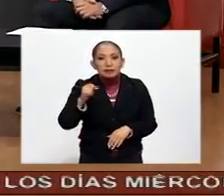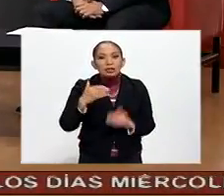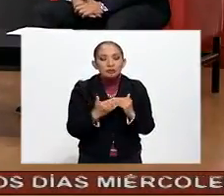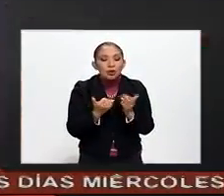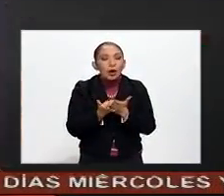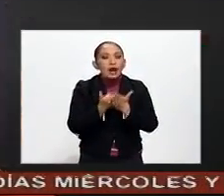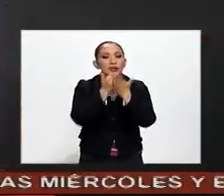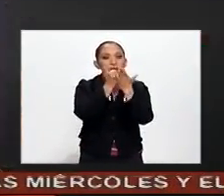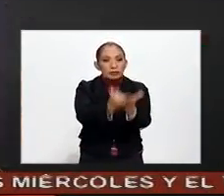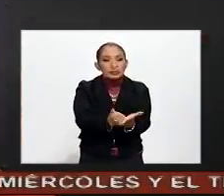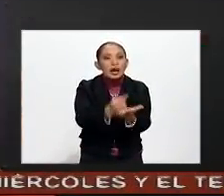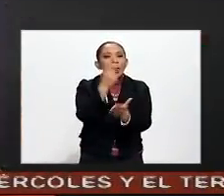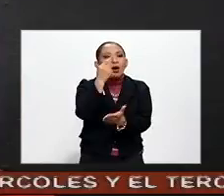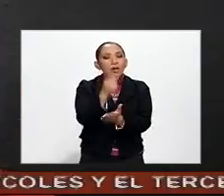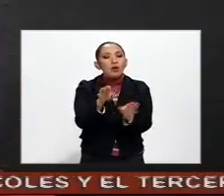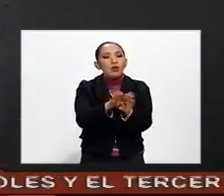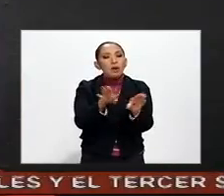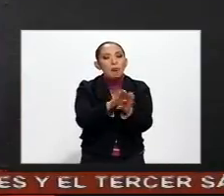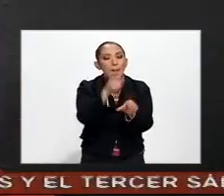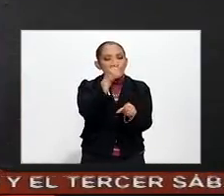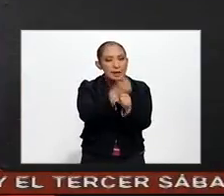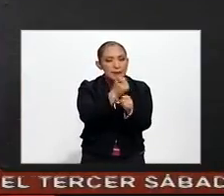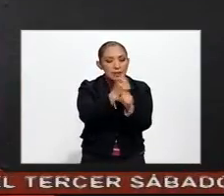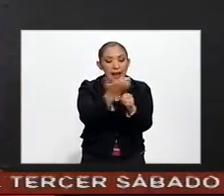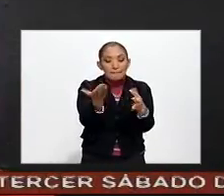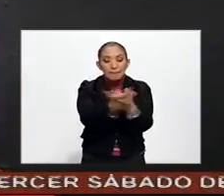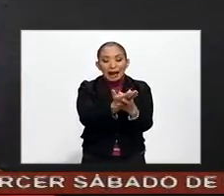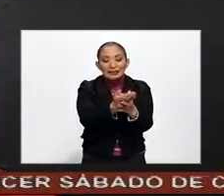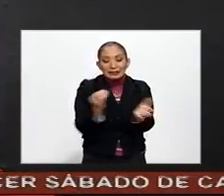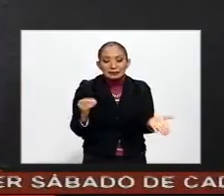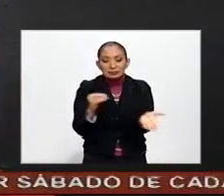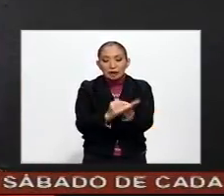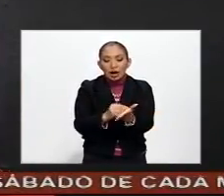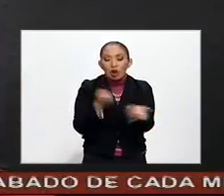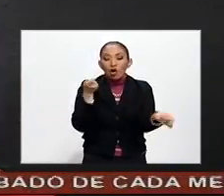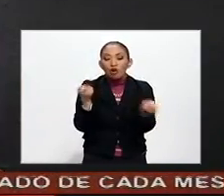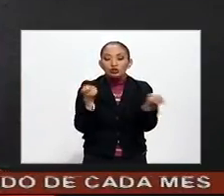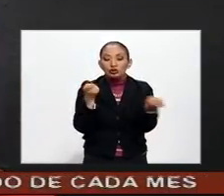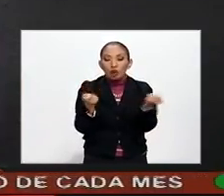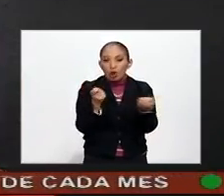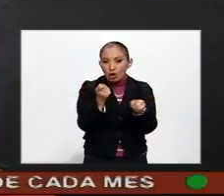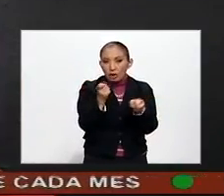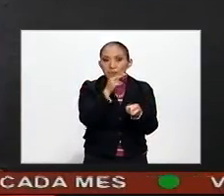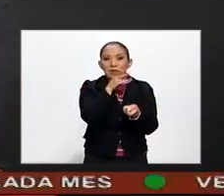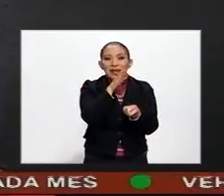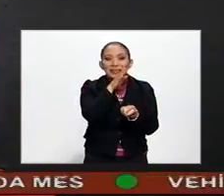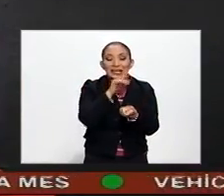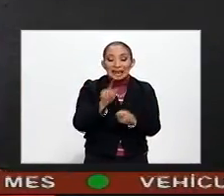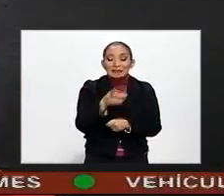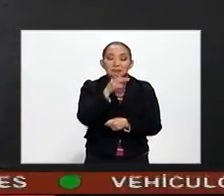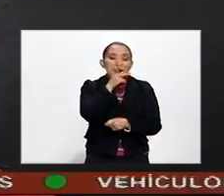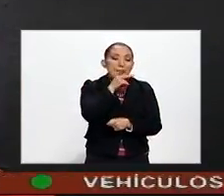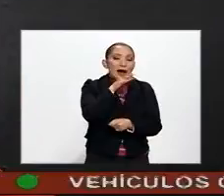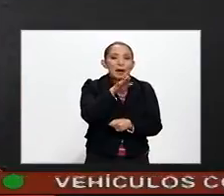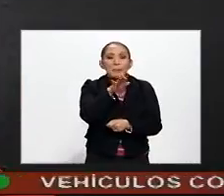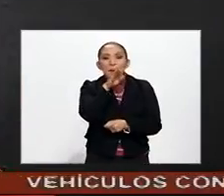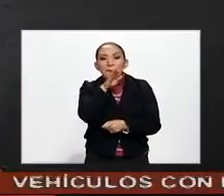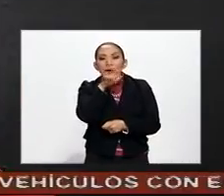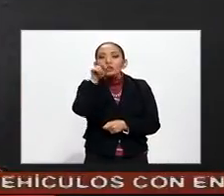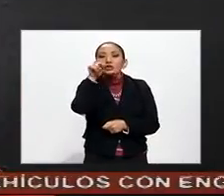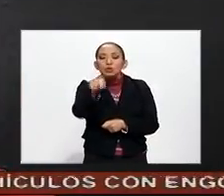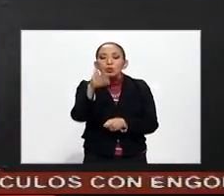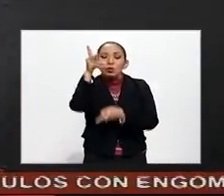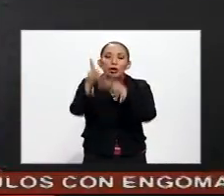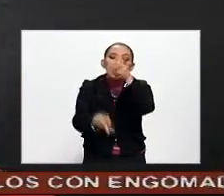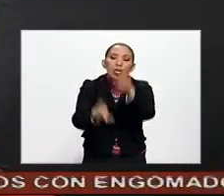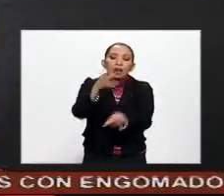paso a y sería como la primera etapa de la implementación de un control parental en casa, se llama papá, mamá,